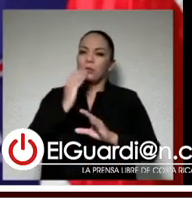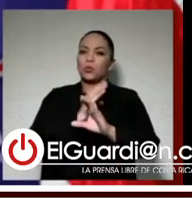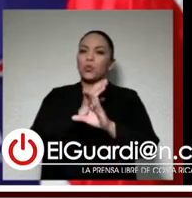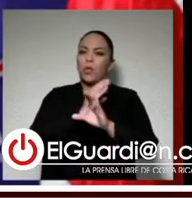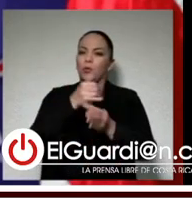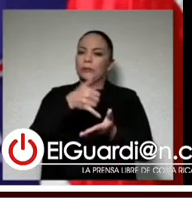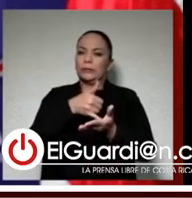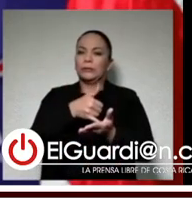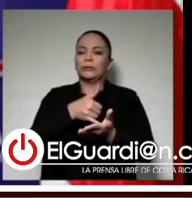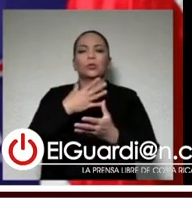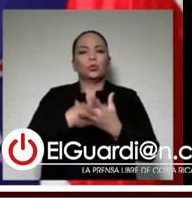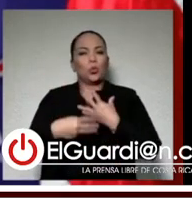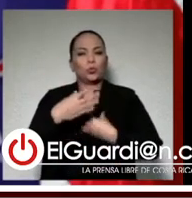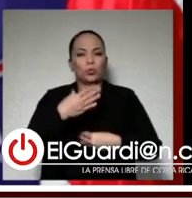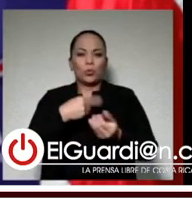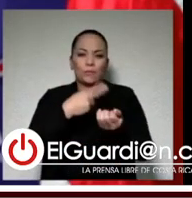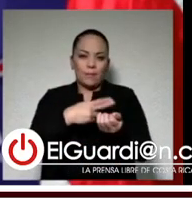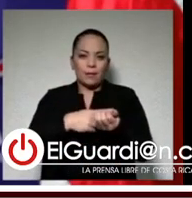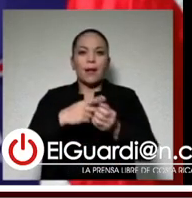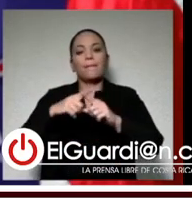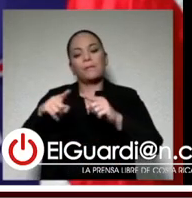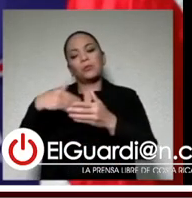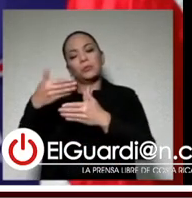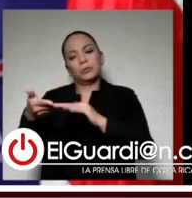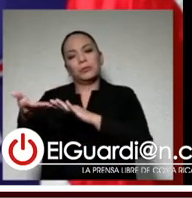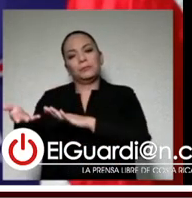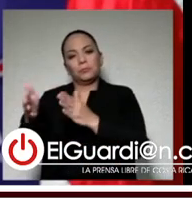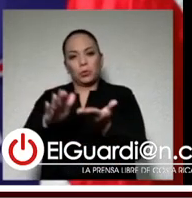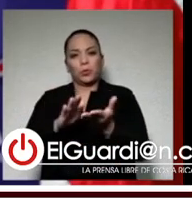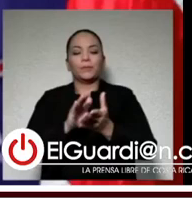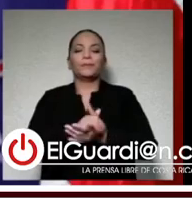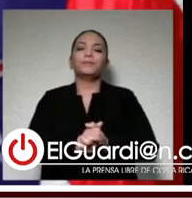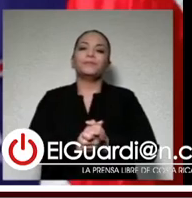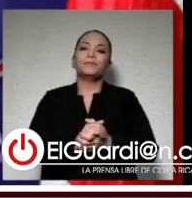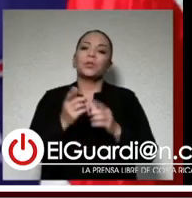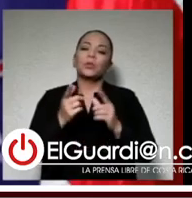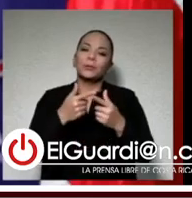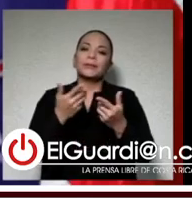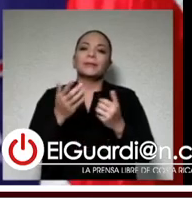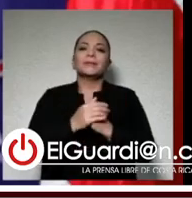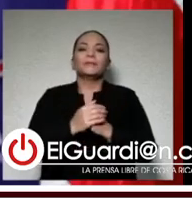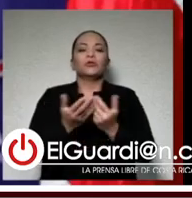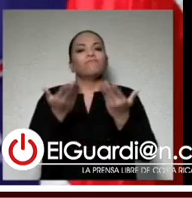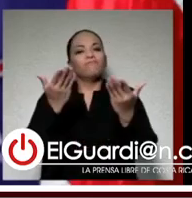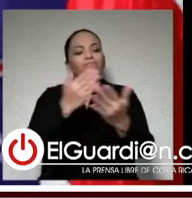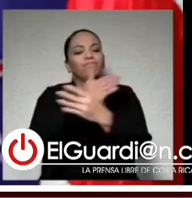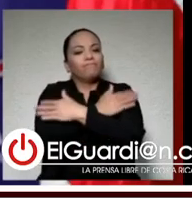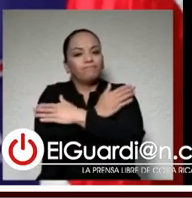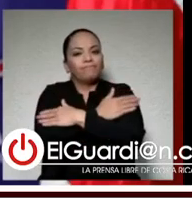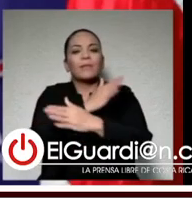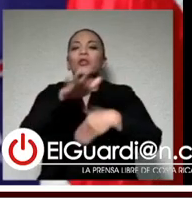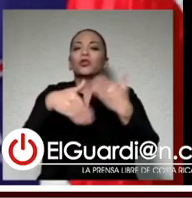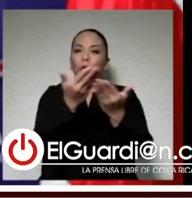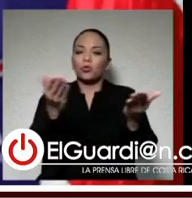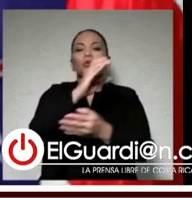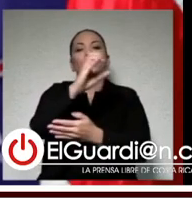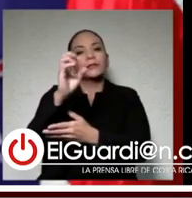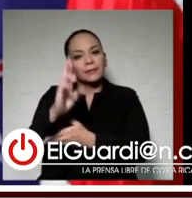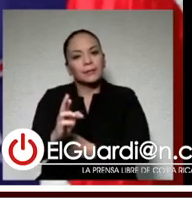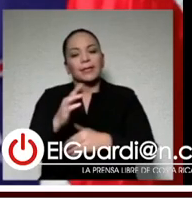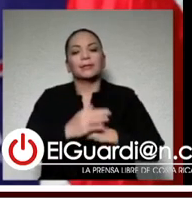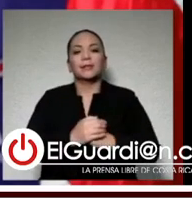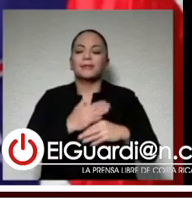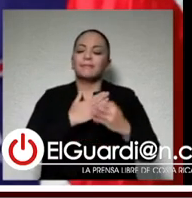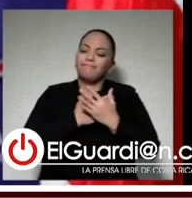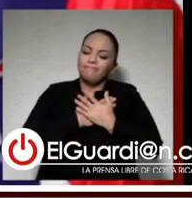intensivos. Entonces, un saludo caluroso a todos los costarricenses, un pésame